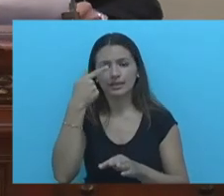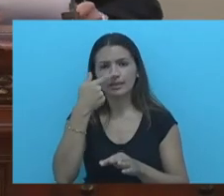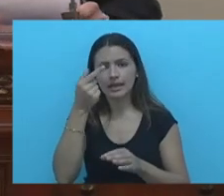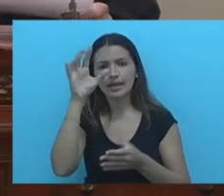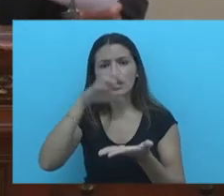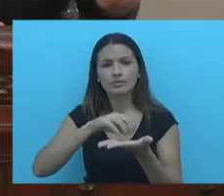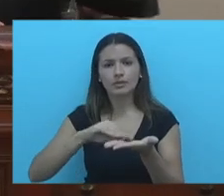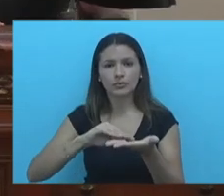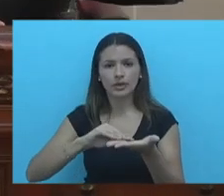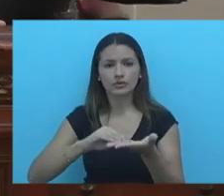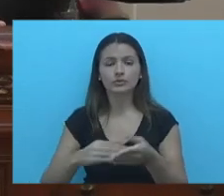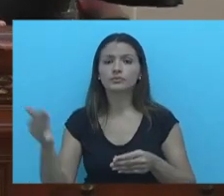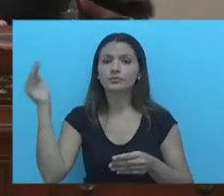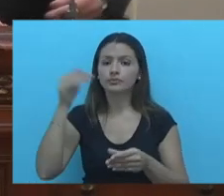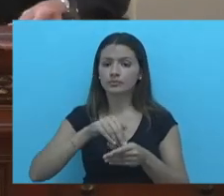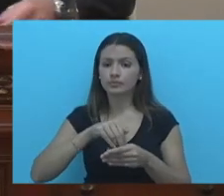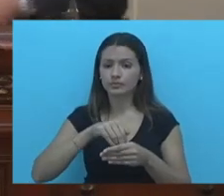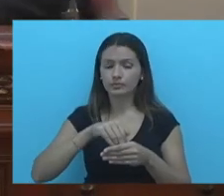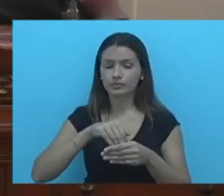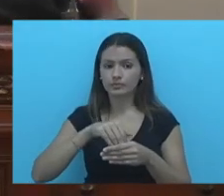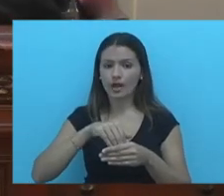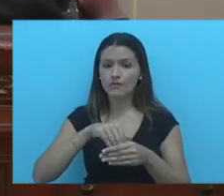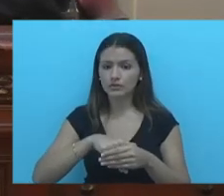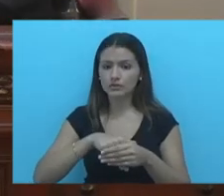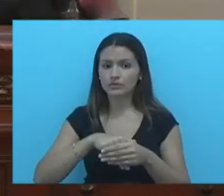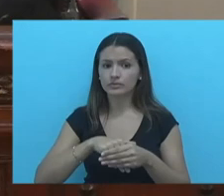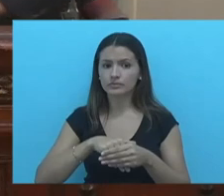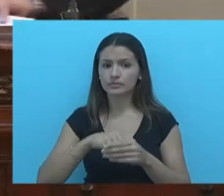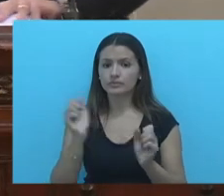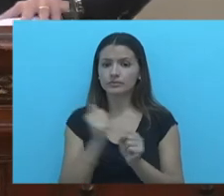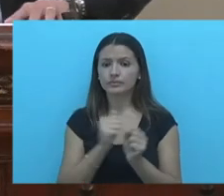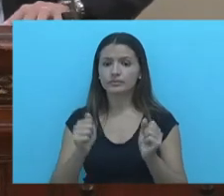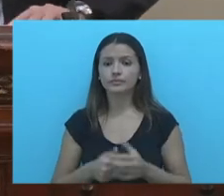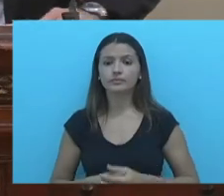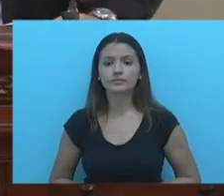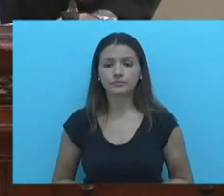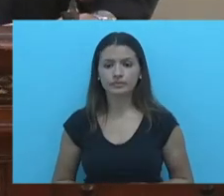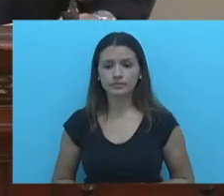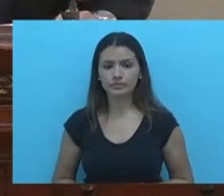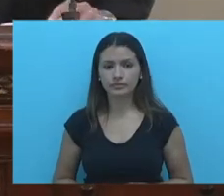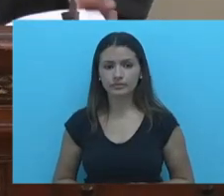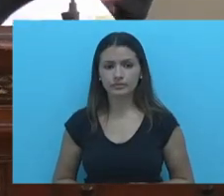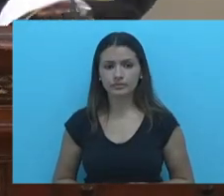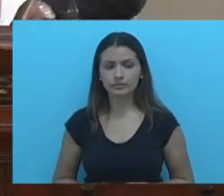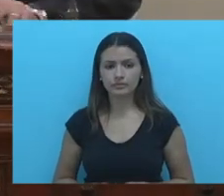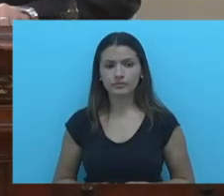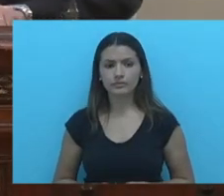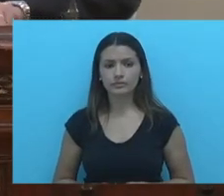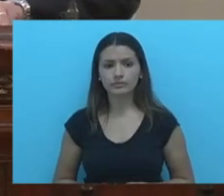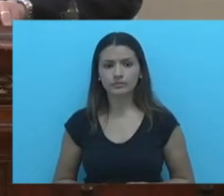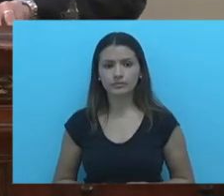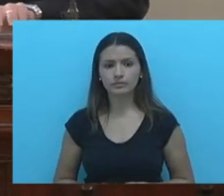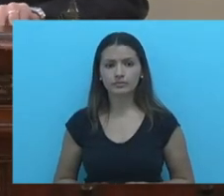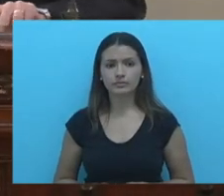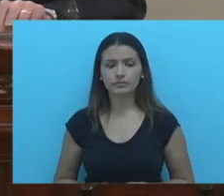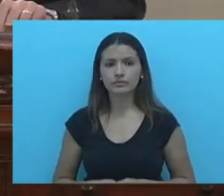Cámara de Diputados. A votación el tratamiento sobre tablas, aprobado. El proyecto, aprobado. A continuación se deben considerar